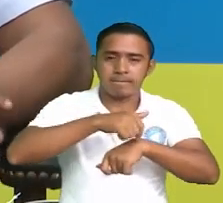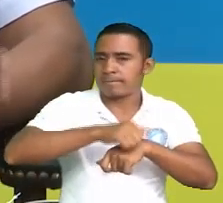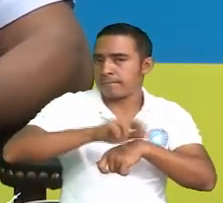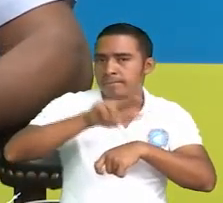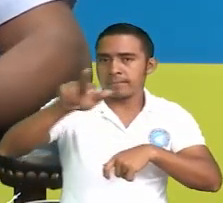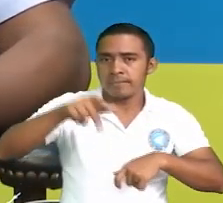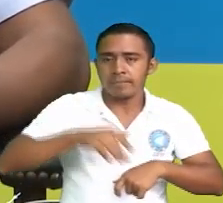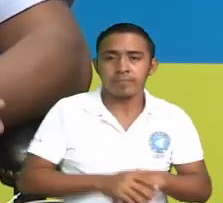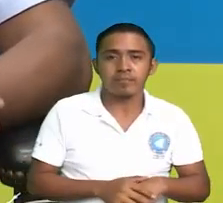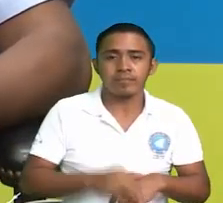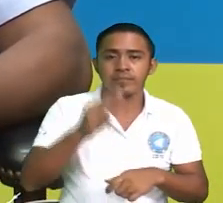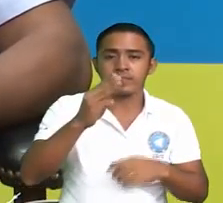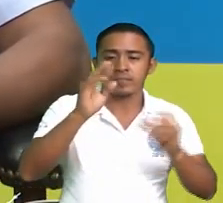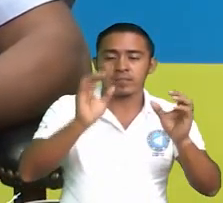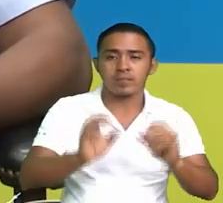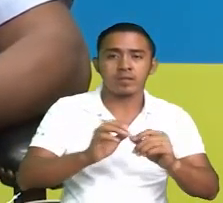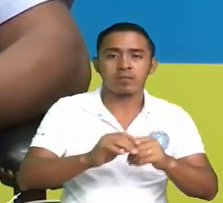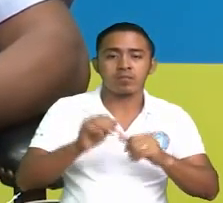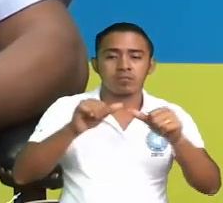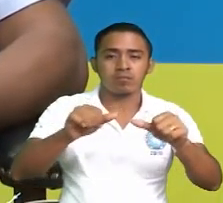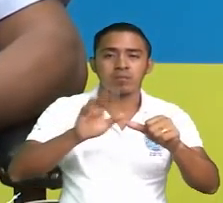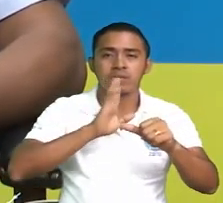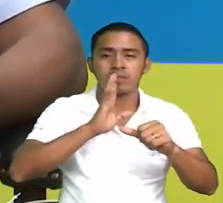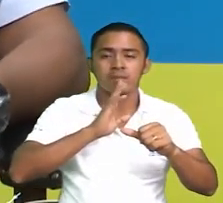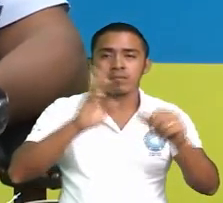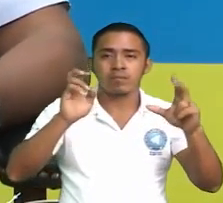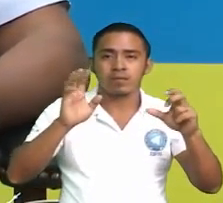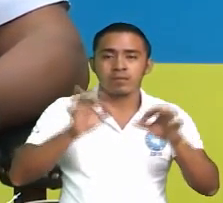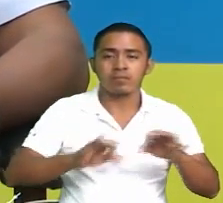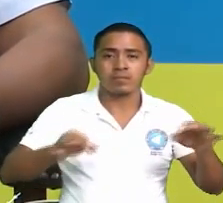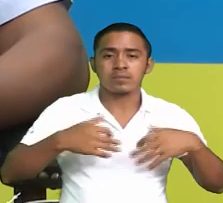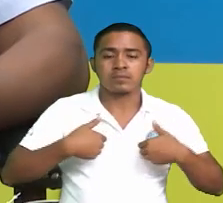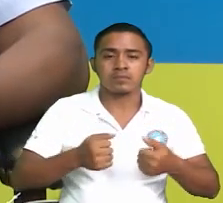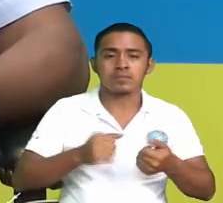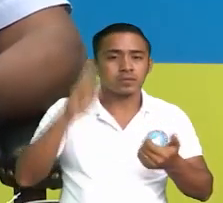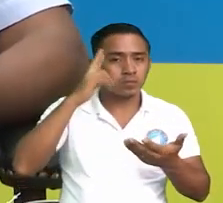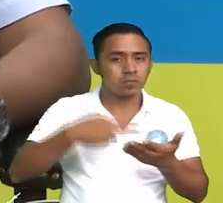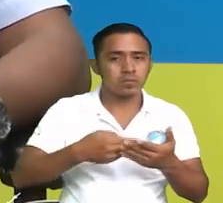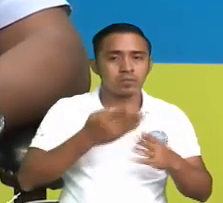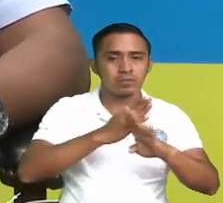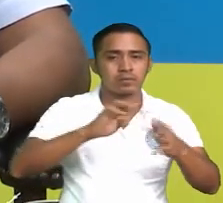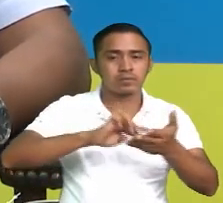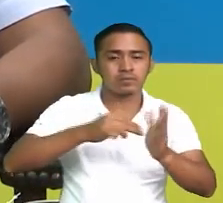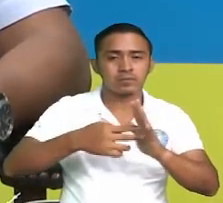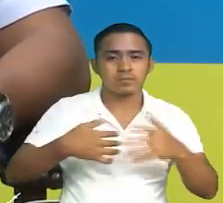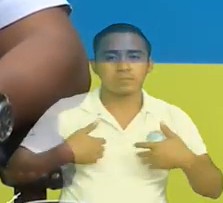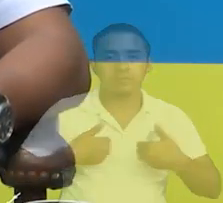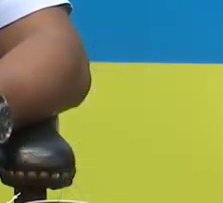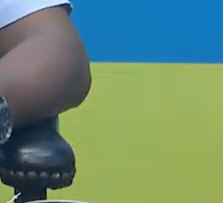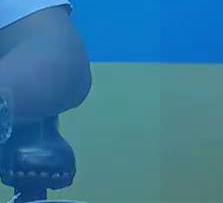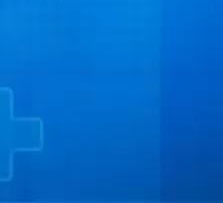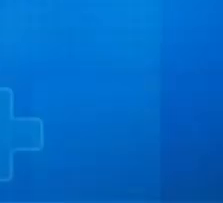hora, 3 de la tarde, para seguir conversando sobre temas de salud. Recuerde que prevenir también es salud.